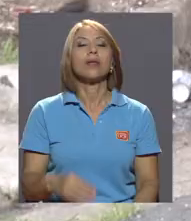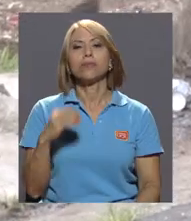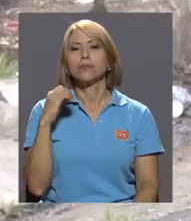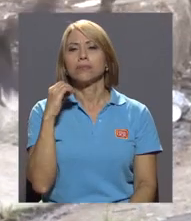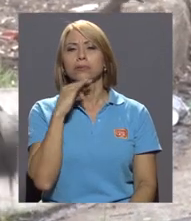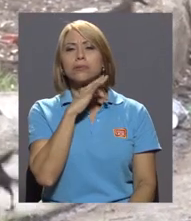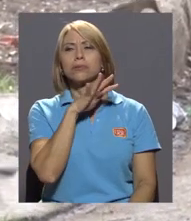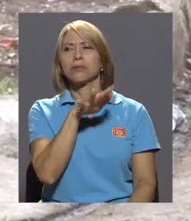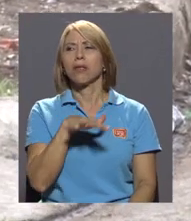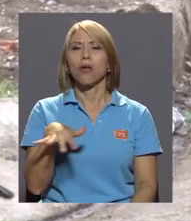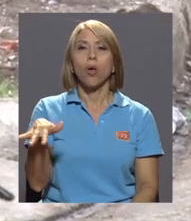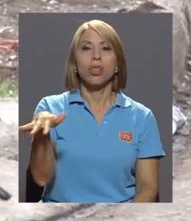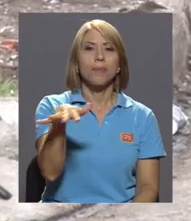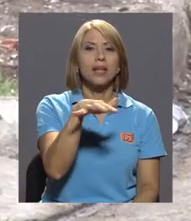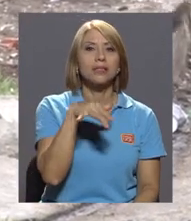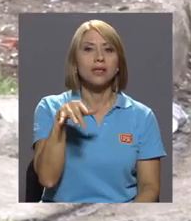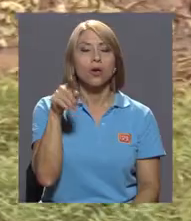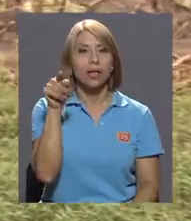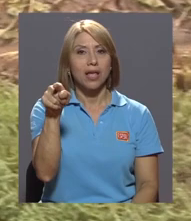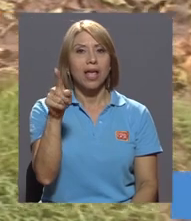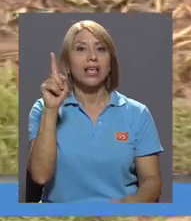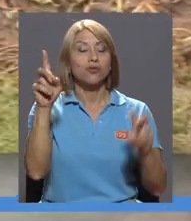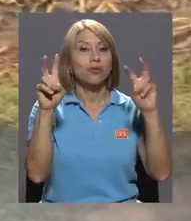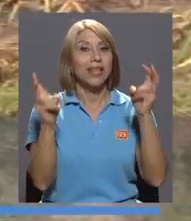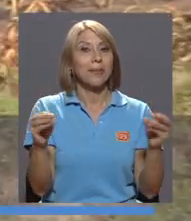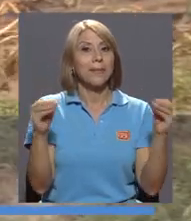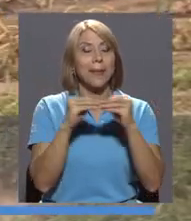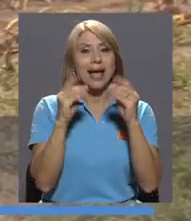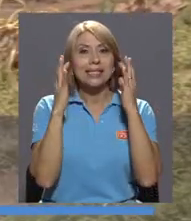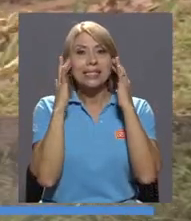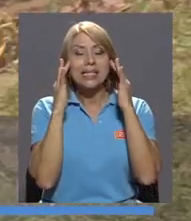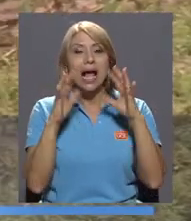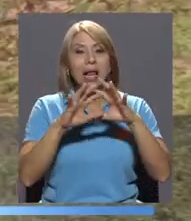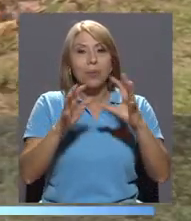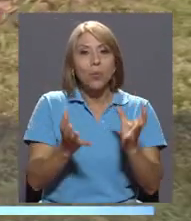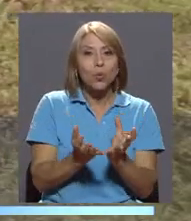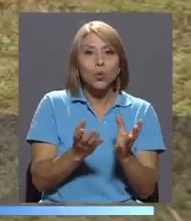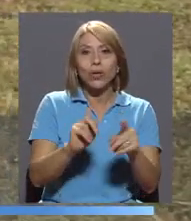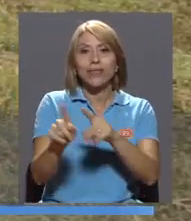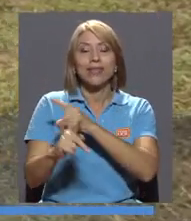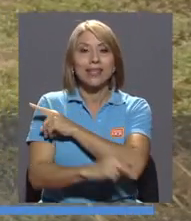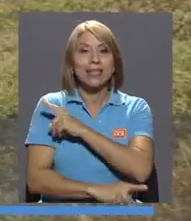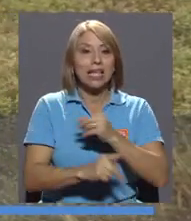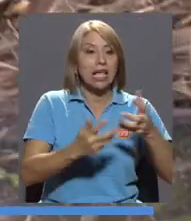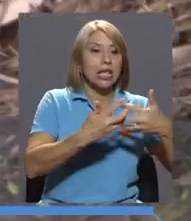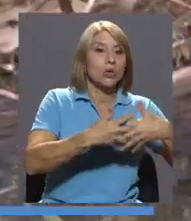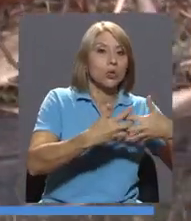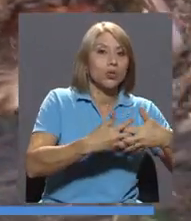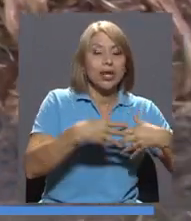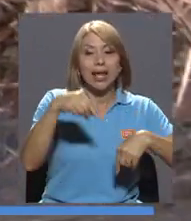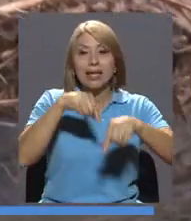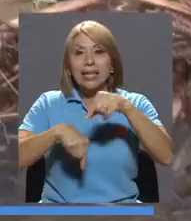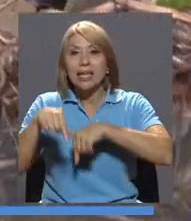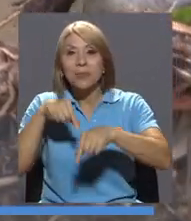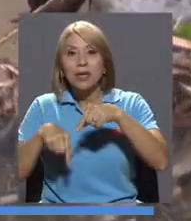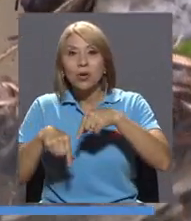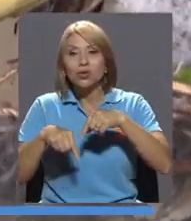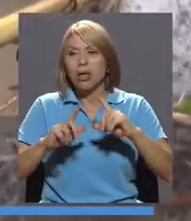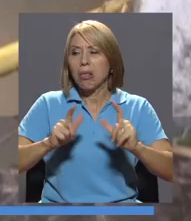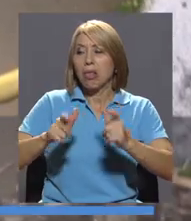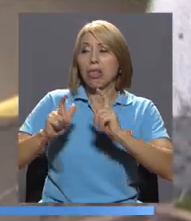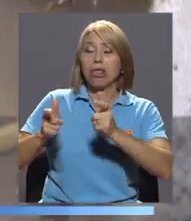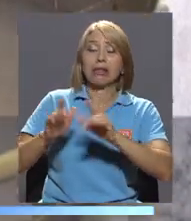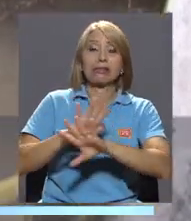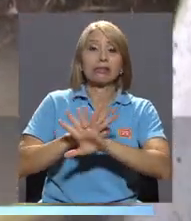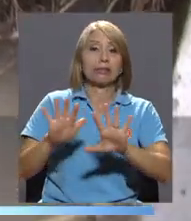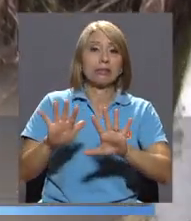La contaminación ambiental es uno de los temas que más preocupa al mundo y a las naciones. La industria, los agroquímicos y la mala eliminación de los desechos le